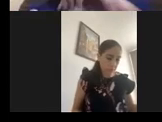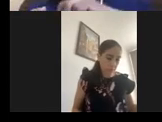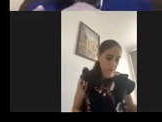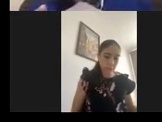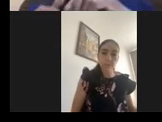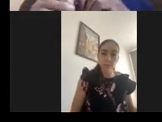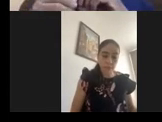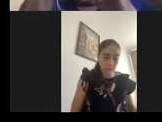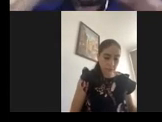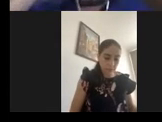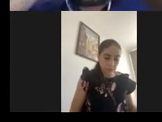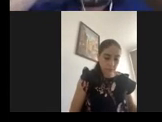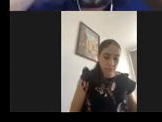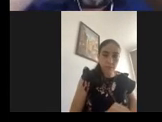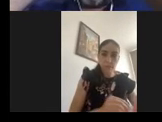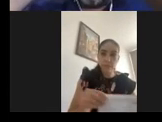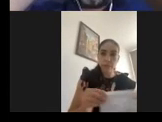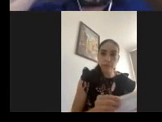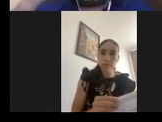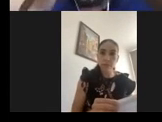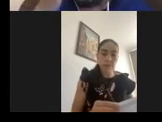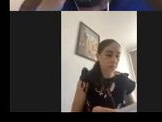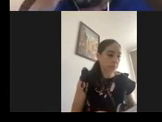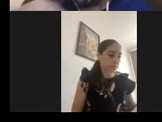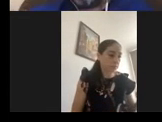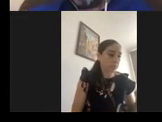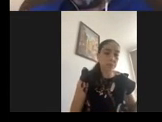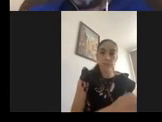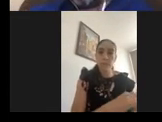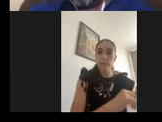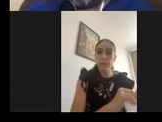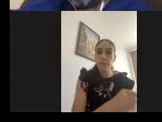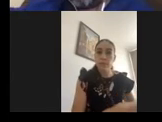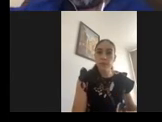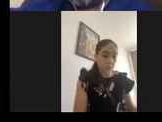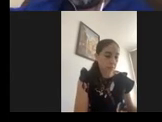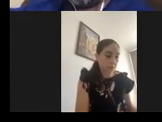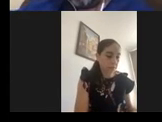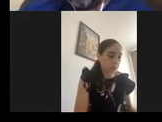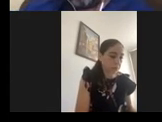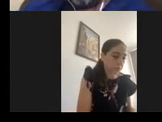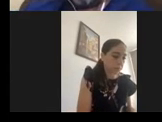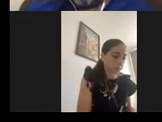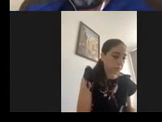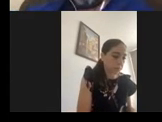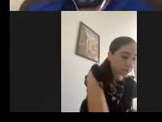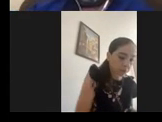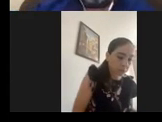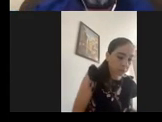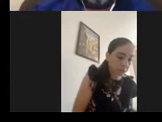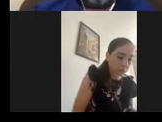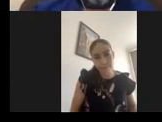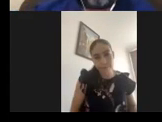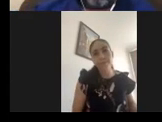venía retomando, era esa vocación de las delegaciones en las que se utiliza la bicicleta como medio